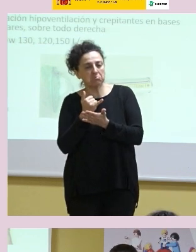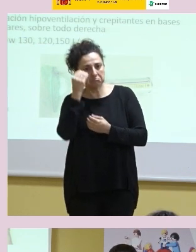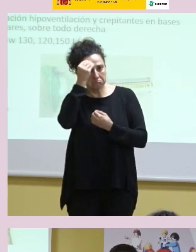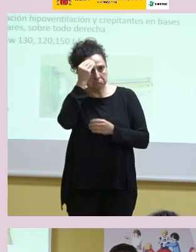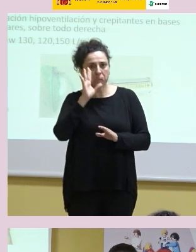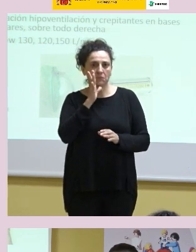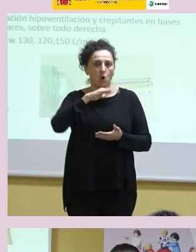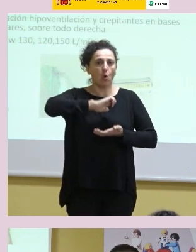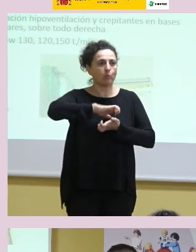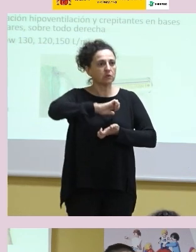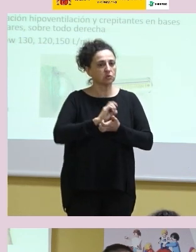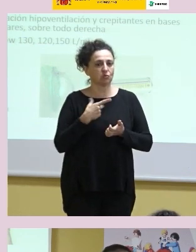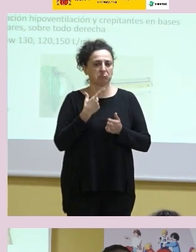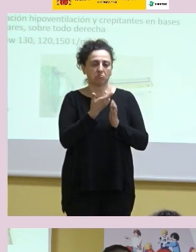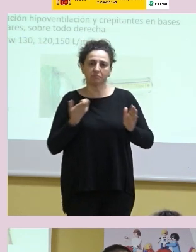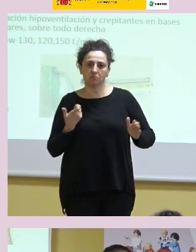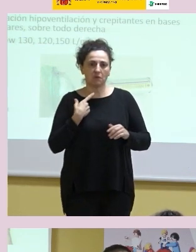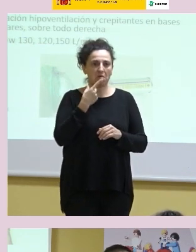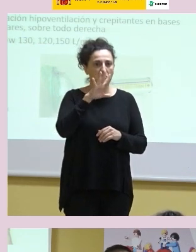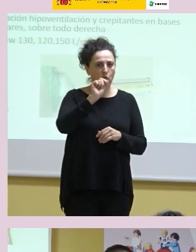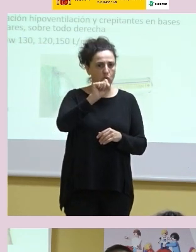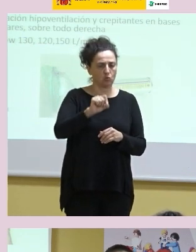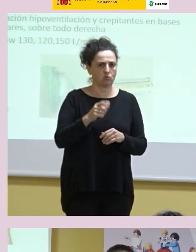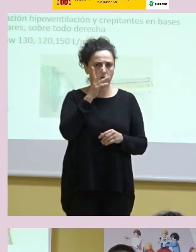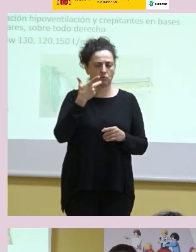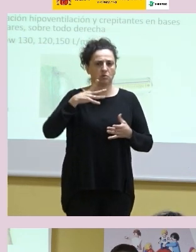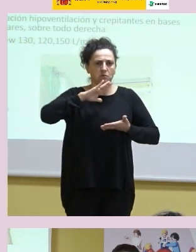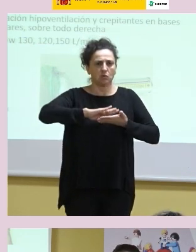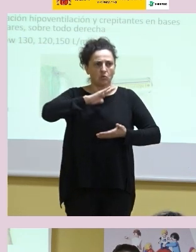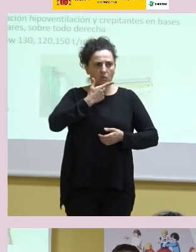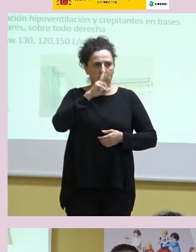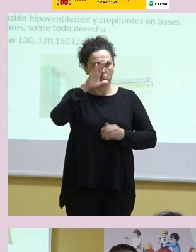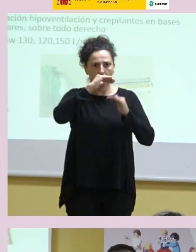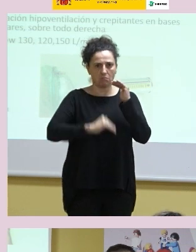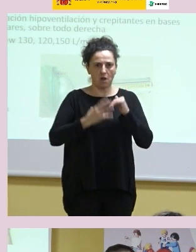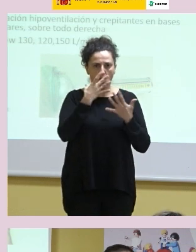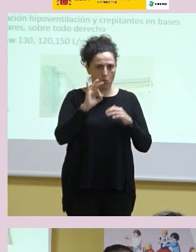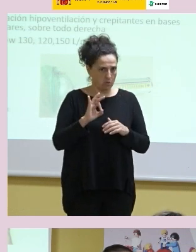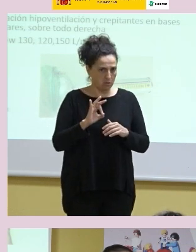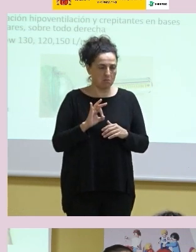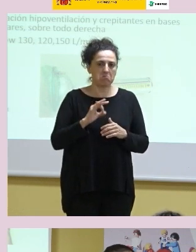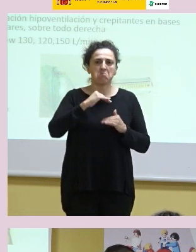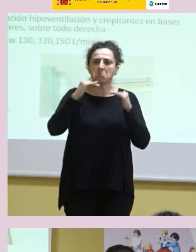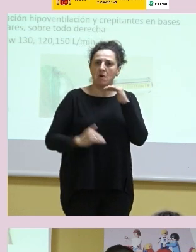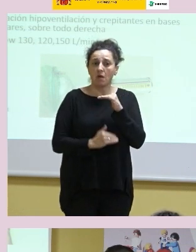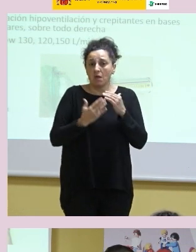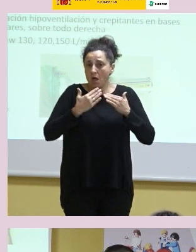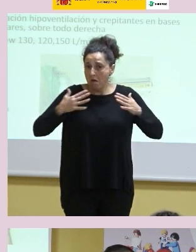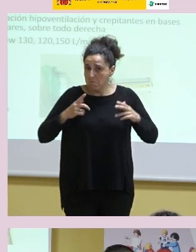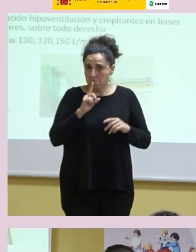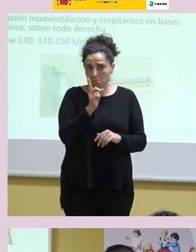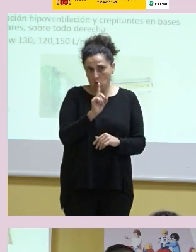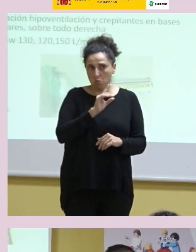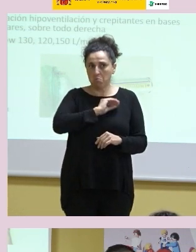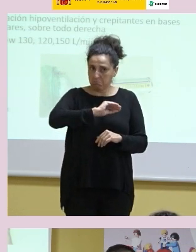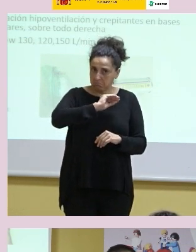quitar el compresor durante unos 5 minutillos y la saturación bajaba a 90, ¿vale? No es una bajada muy grande.